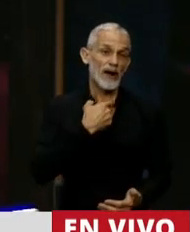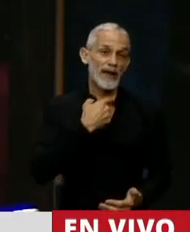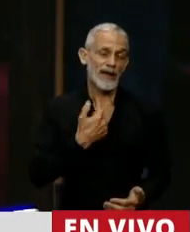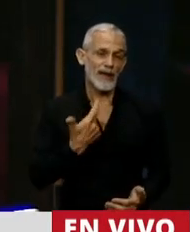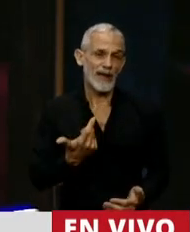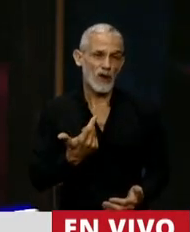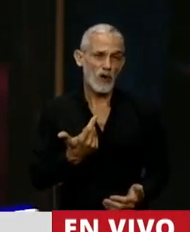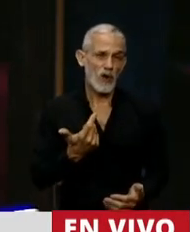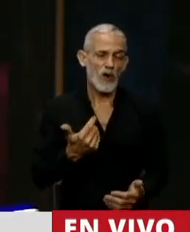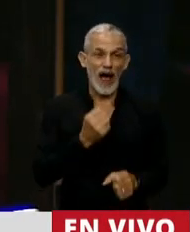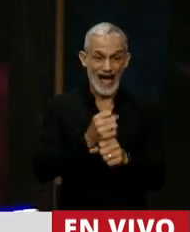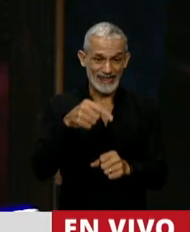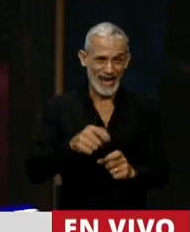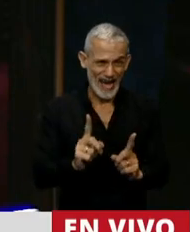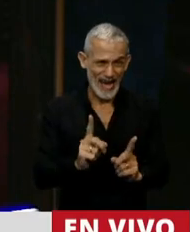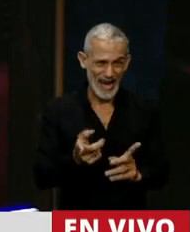señor presidente,